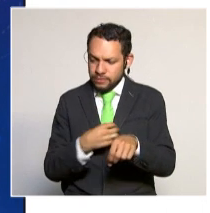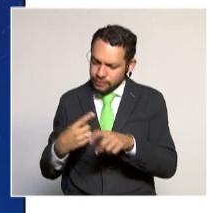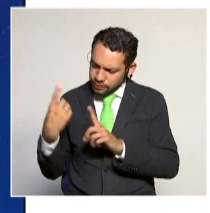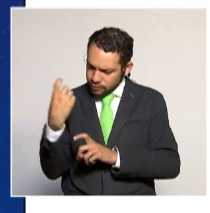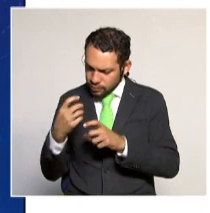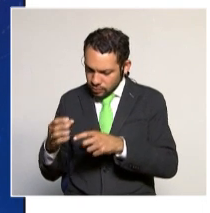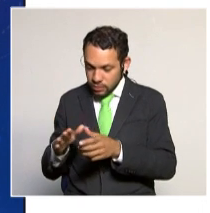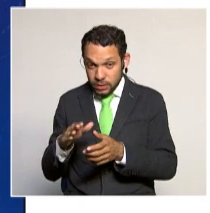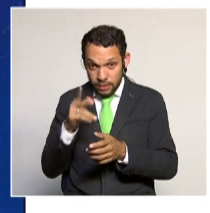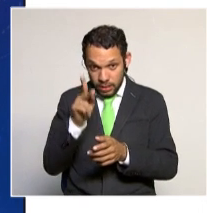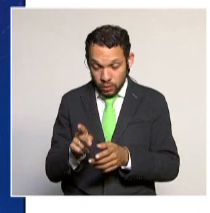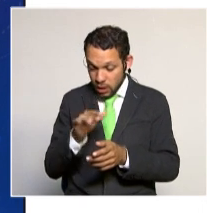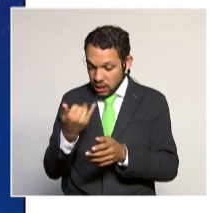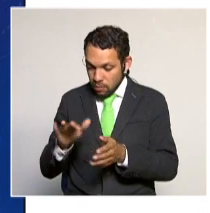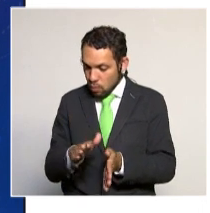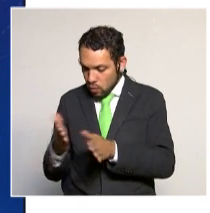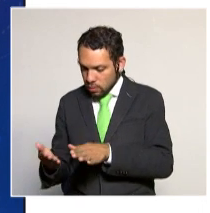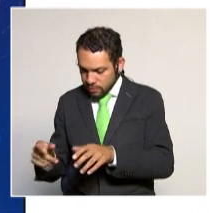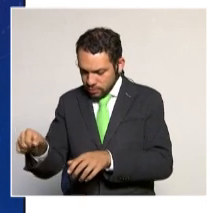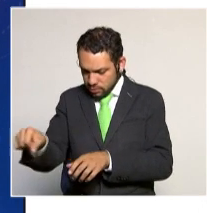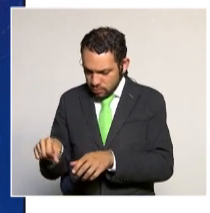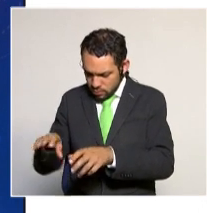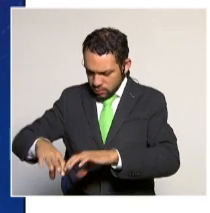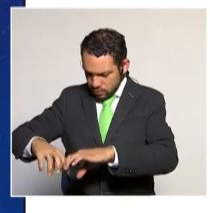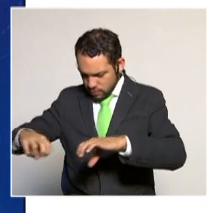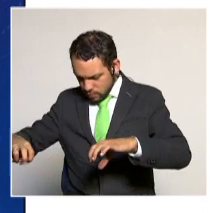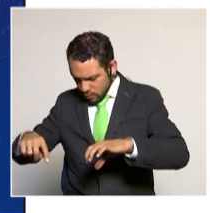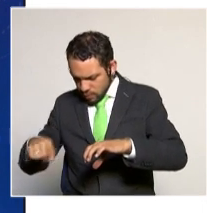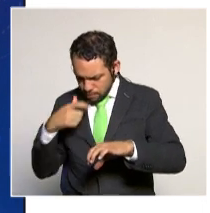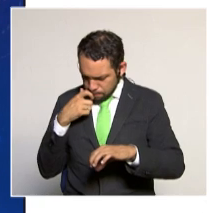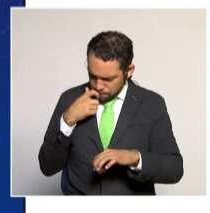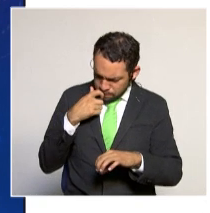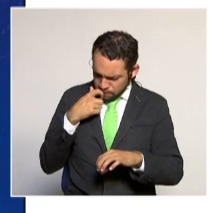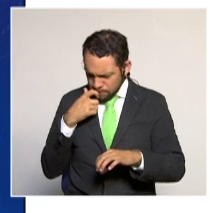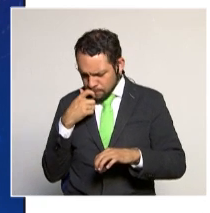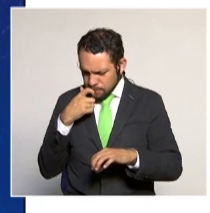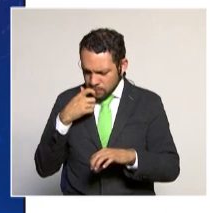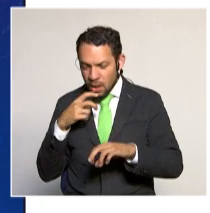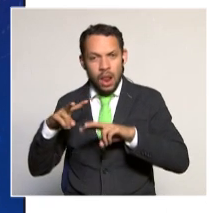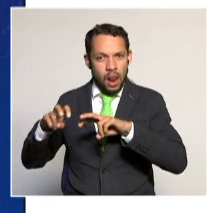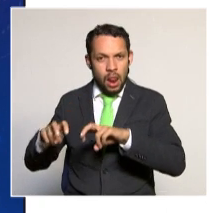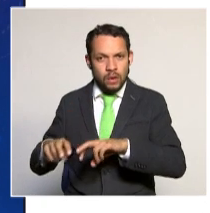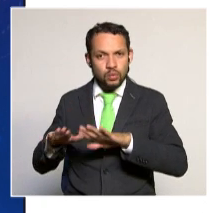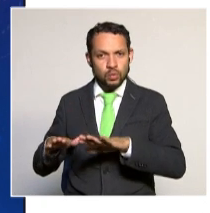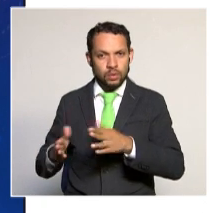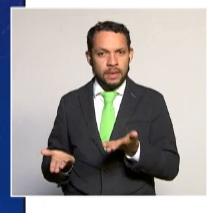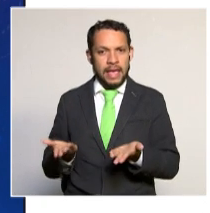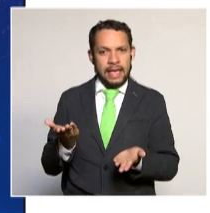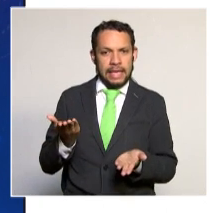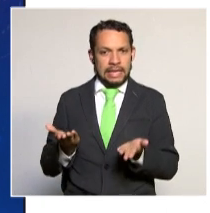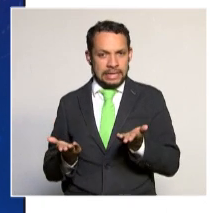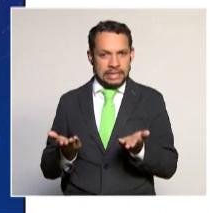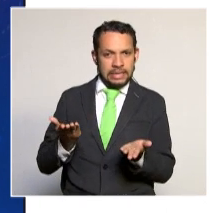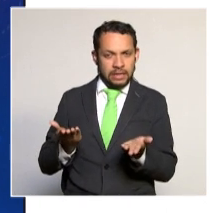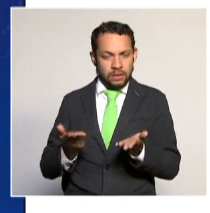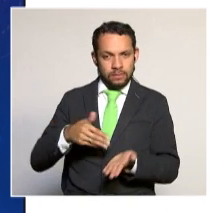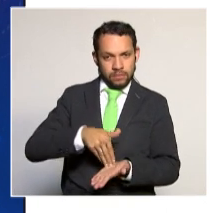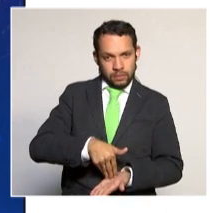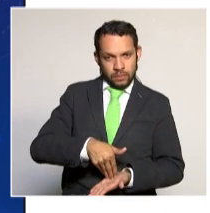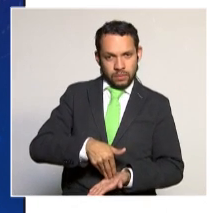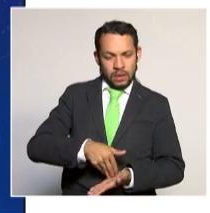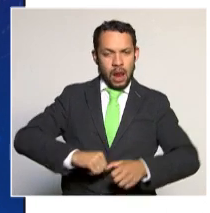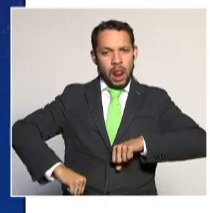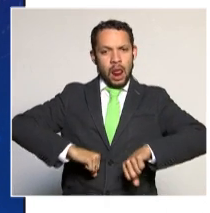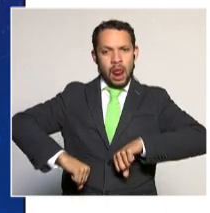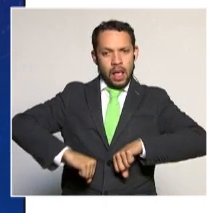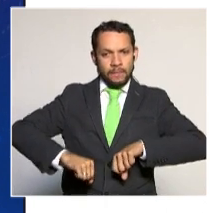análisis post-mortem al señor, vimos que las áreas que tienen que ver con el equilibrio, con el control postural, con el movimiento de los